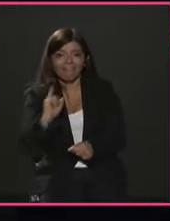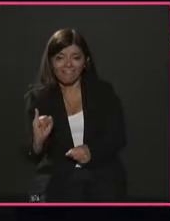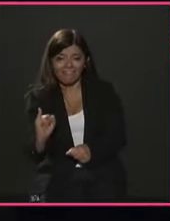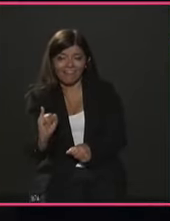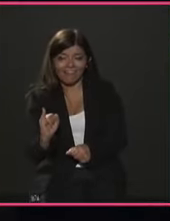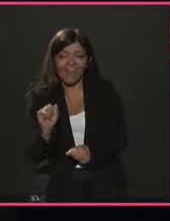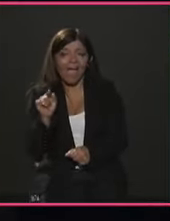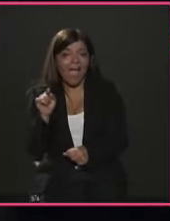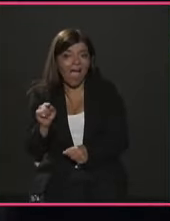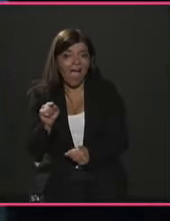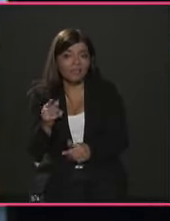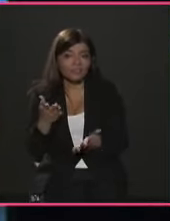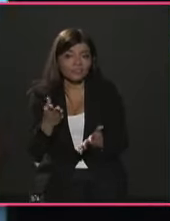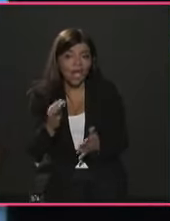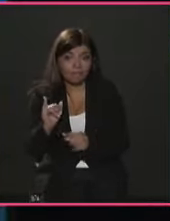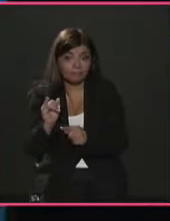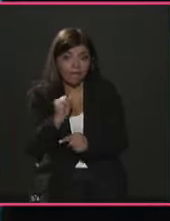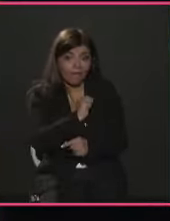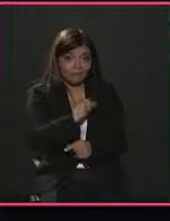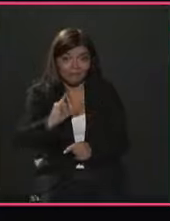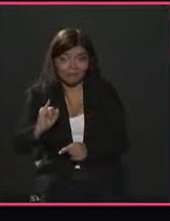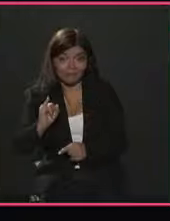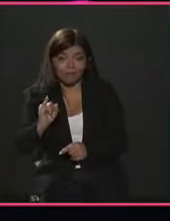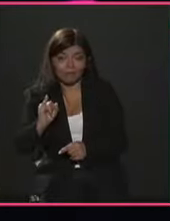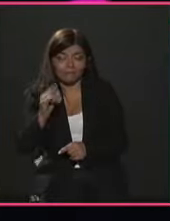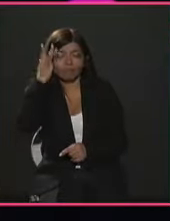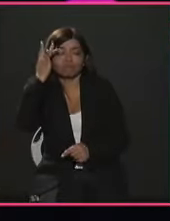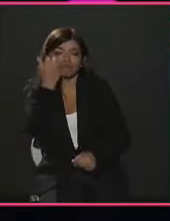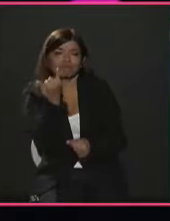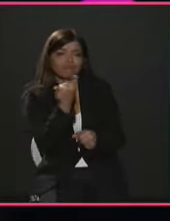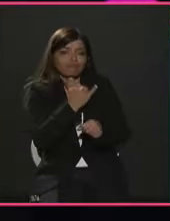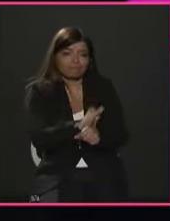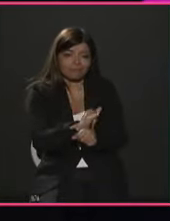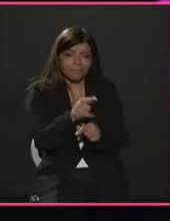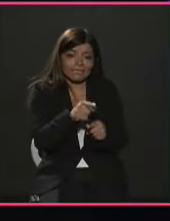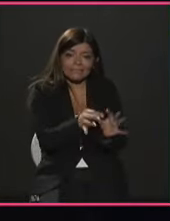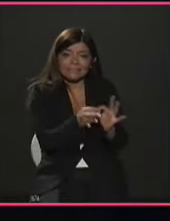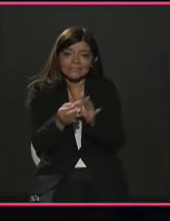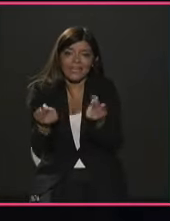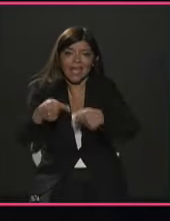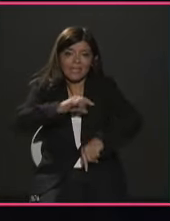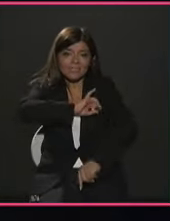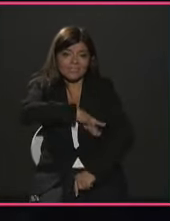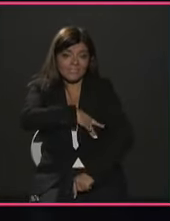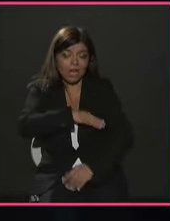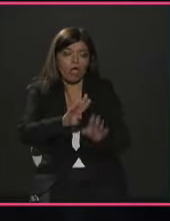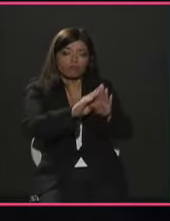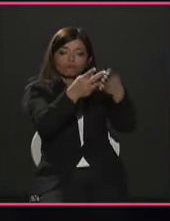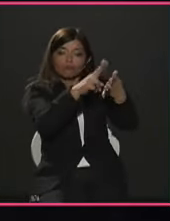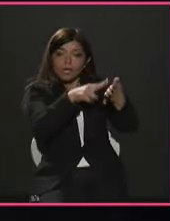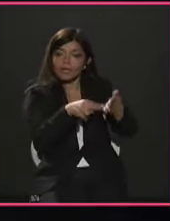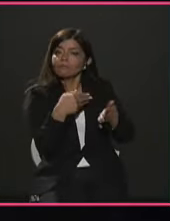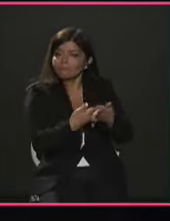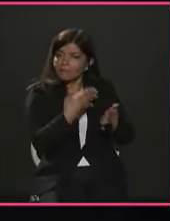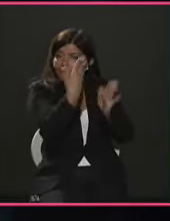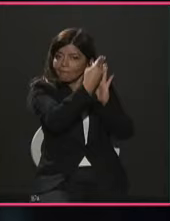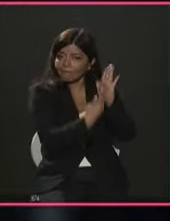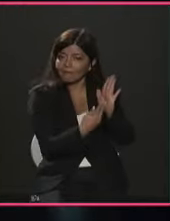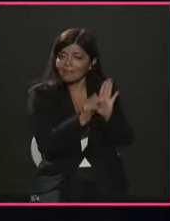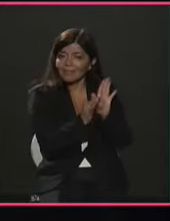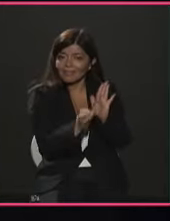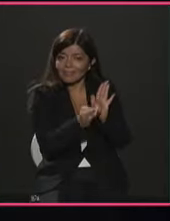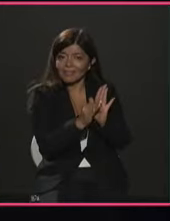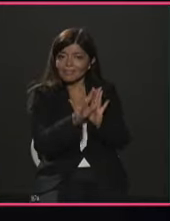libro lo último de la Inteligencia artificial como se tradujo aquí en Chile mi libro con 5